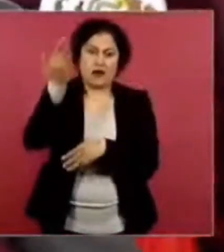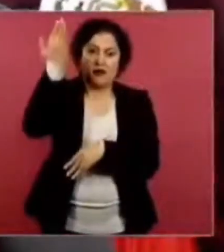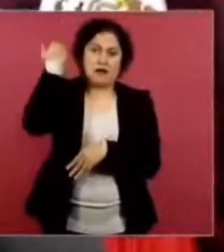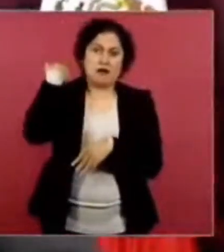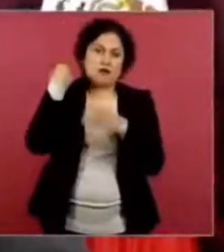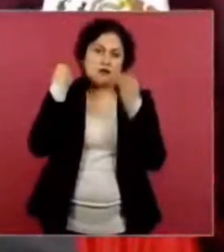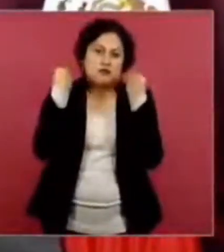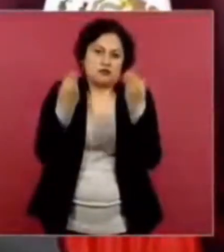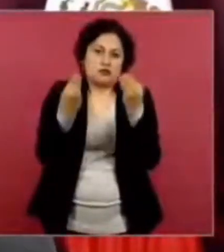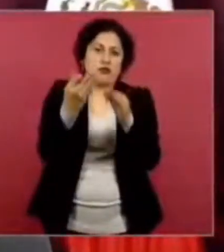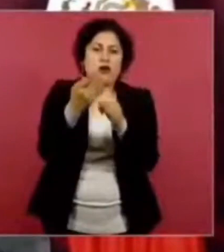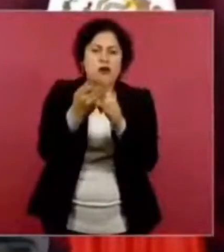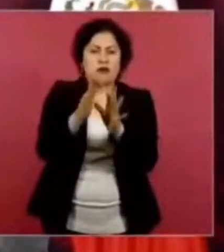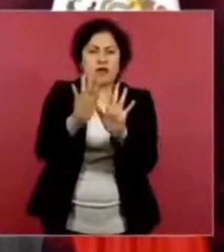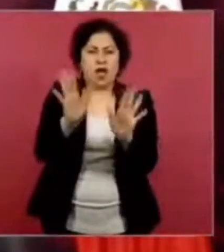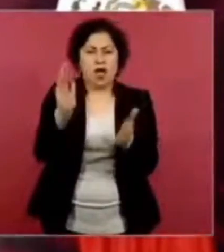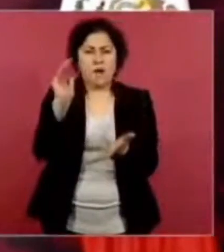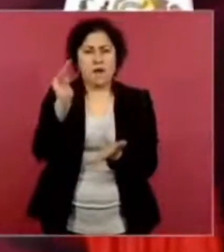los